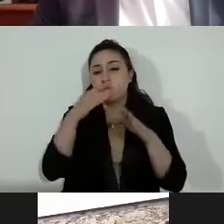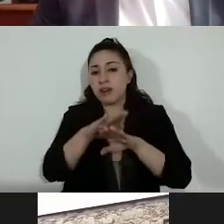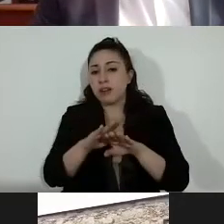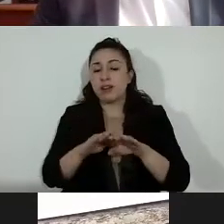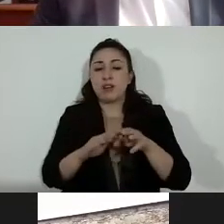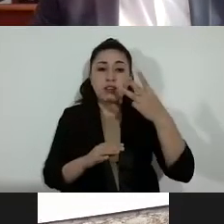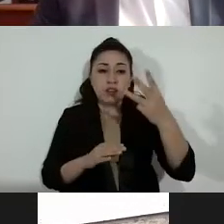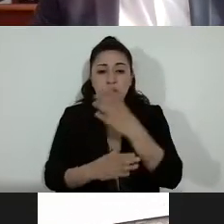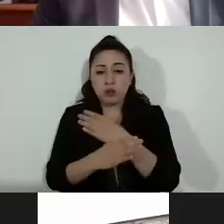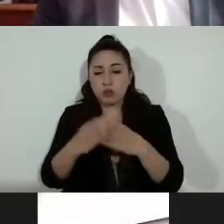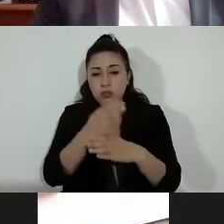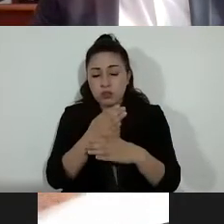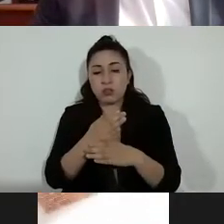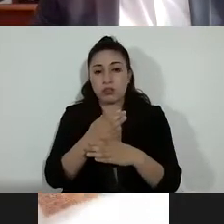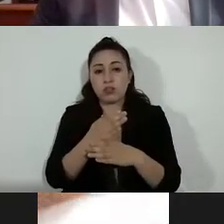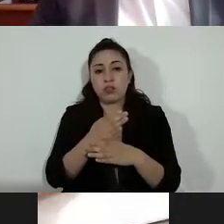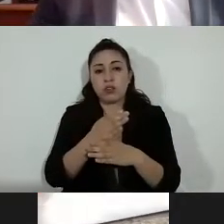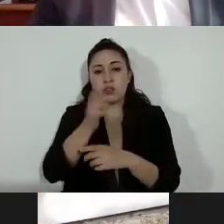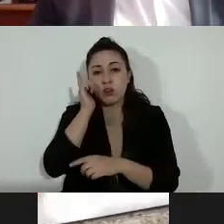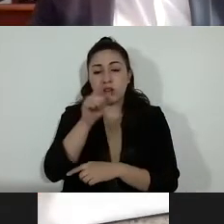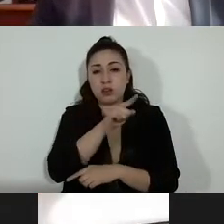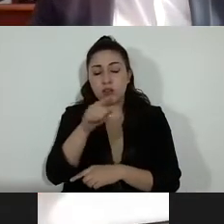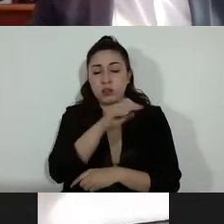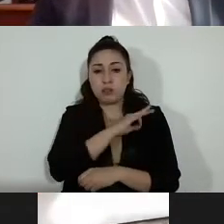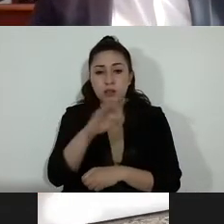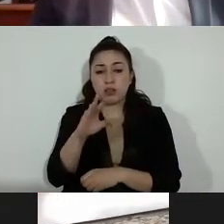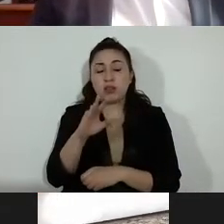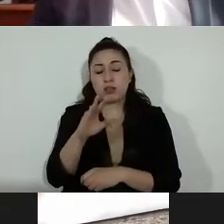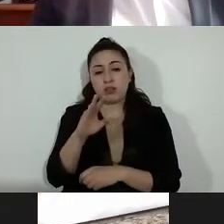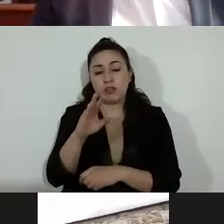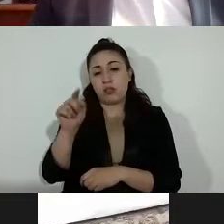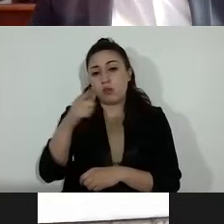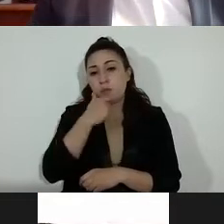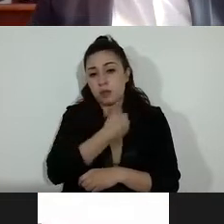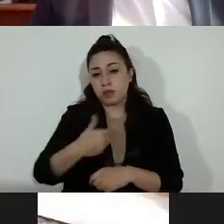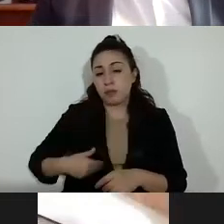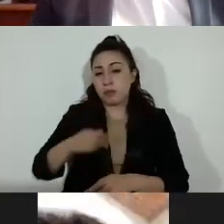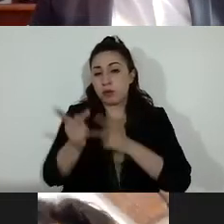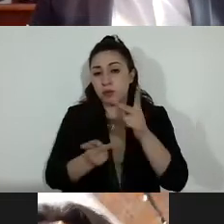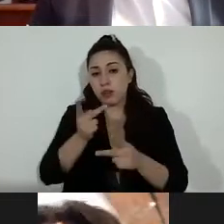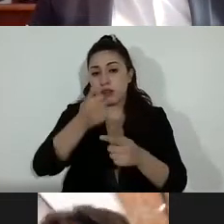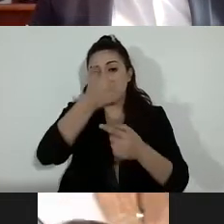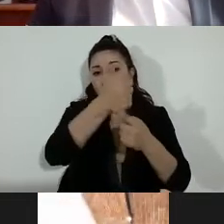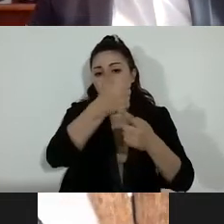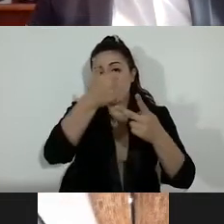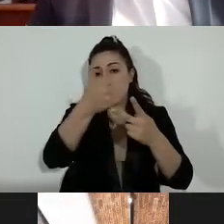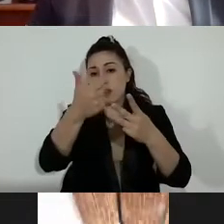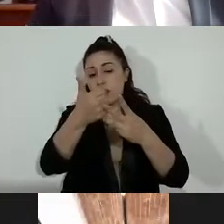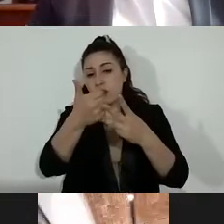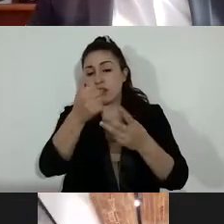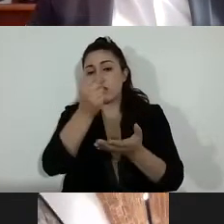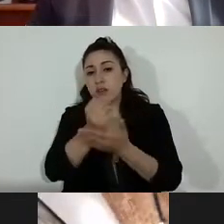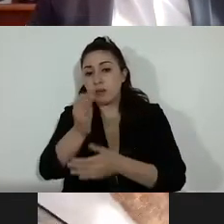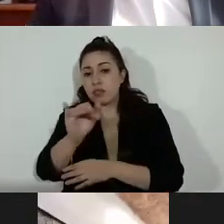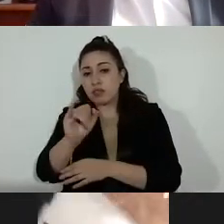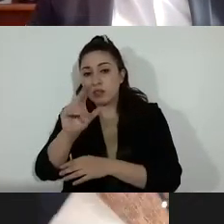que de entrada le pediría que lo pudiéramos someter a consideración, a votación cada uno, yo creo que por separado, para